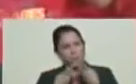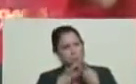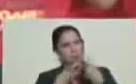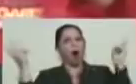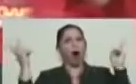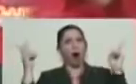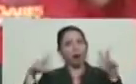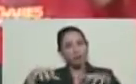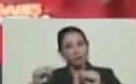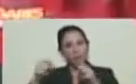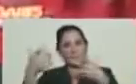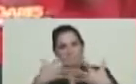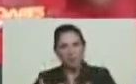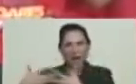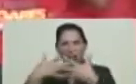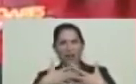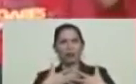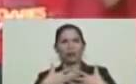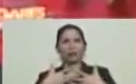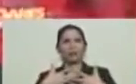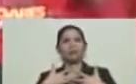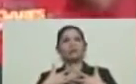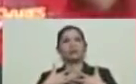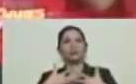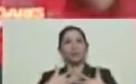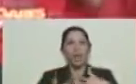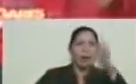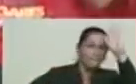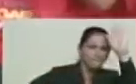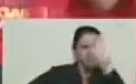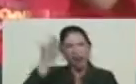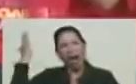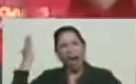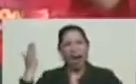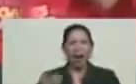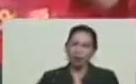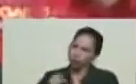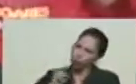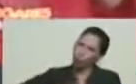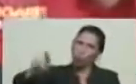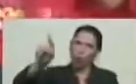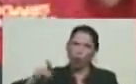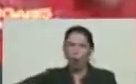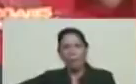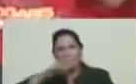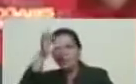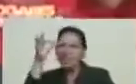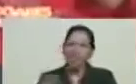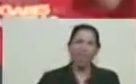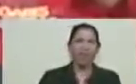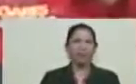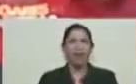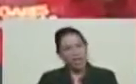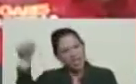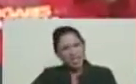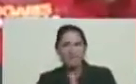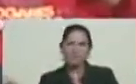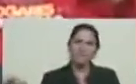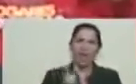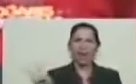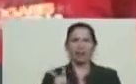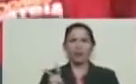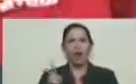imperio una y otra vez: vete al carajo, yanqui de mierda, que aquí en Venezuela hay